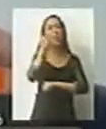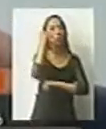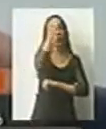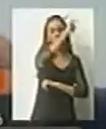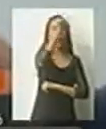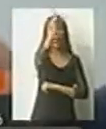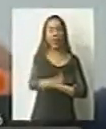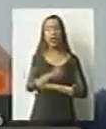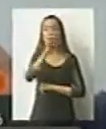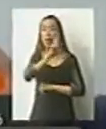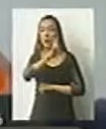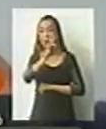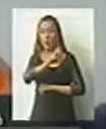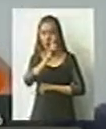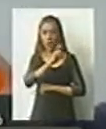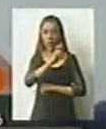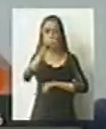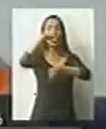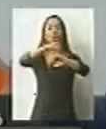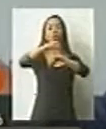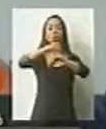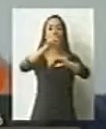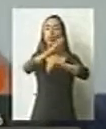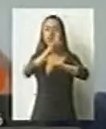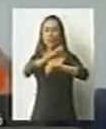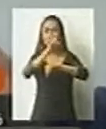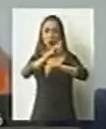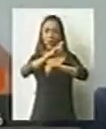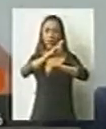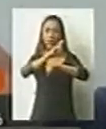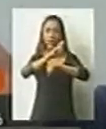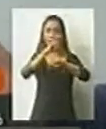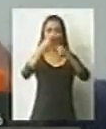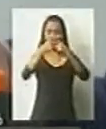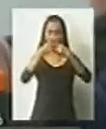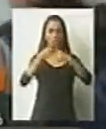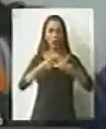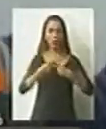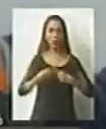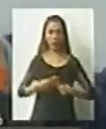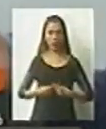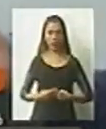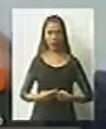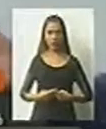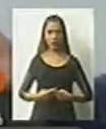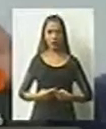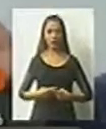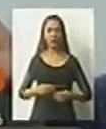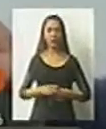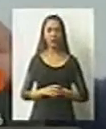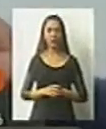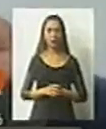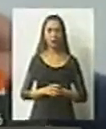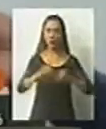determinar, ¿no es cierto?, la situación actual del inculpado, sobre todo. Obviamente, en el hecho de,